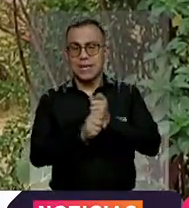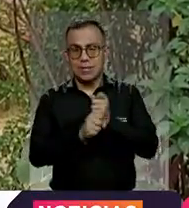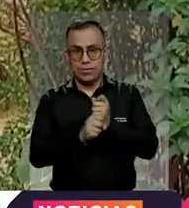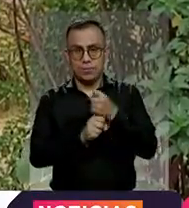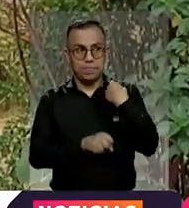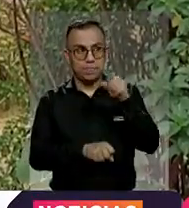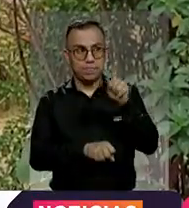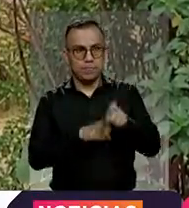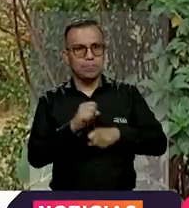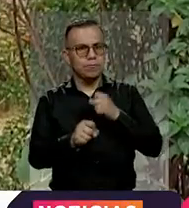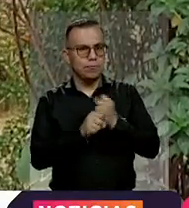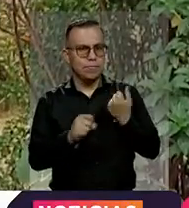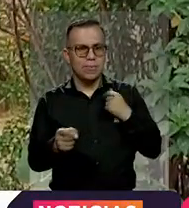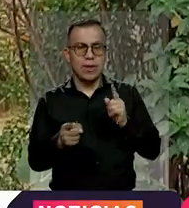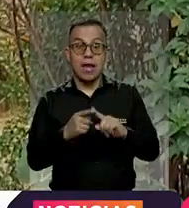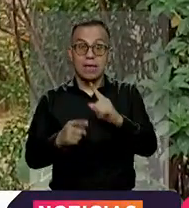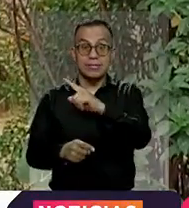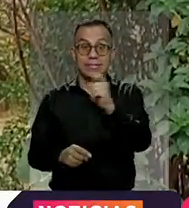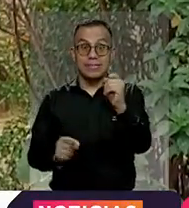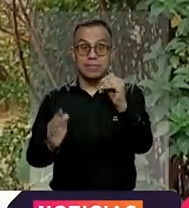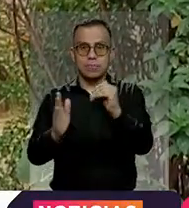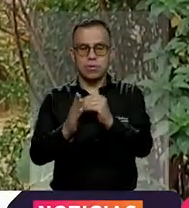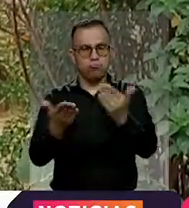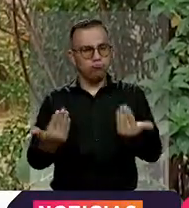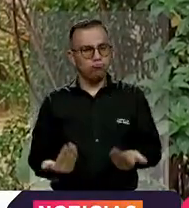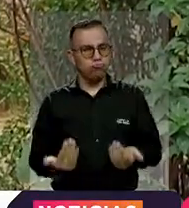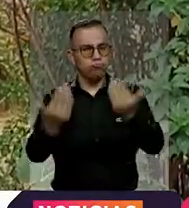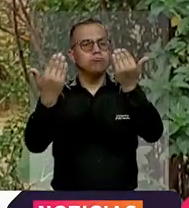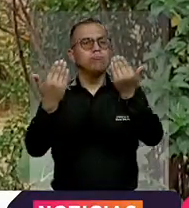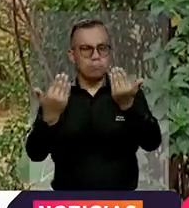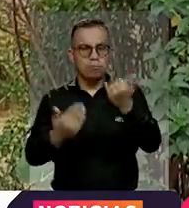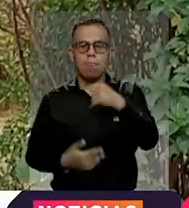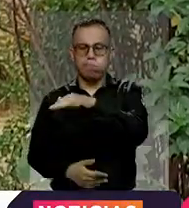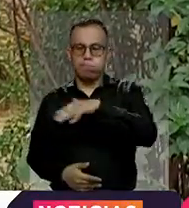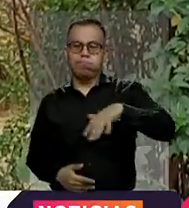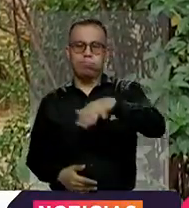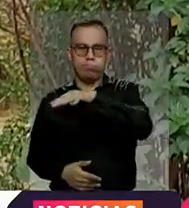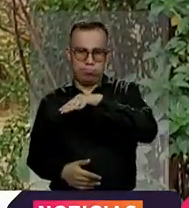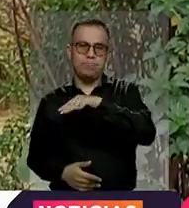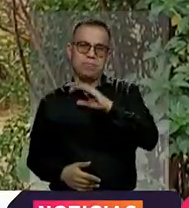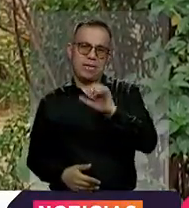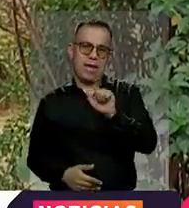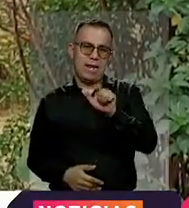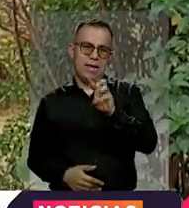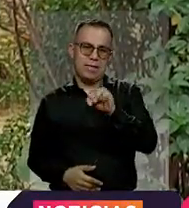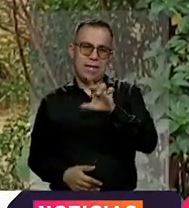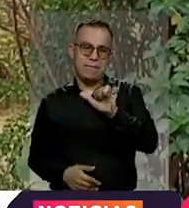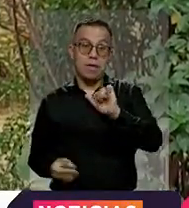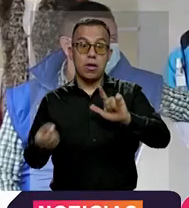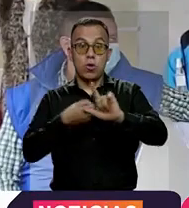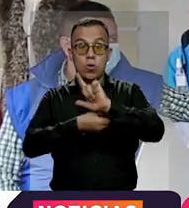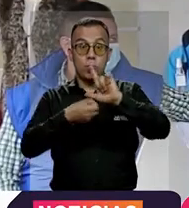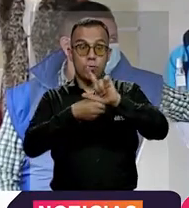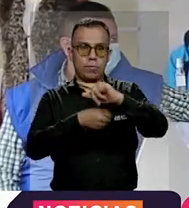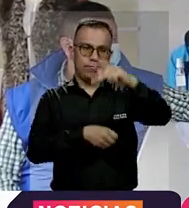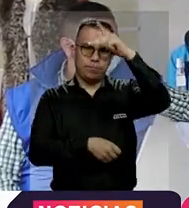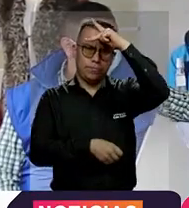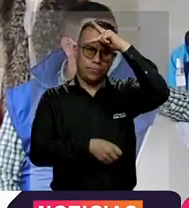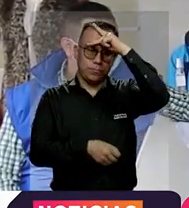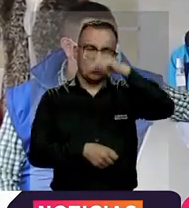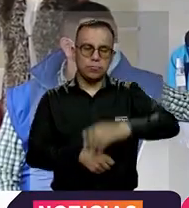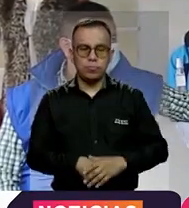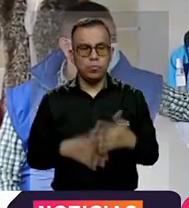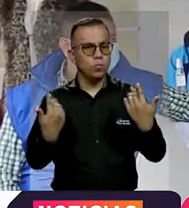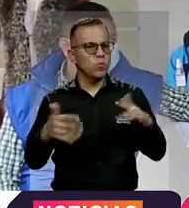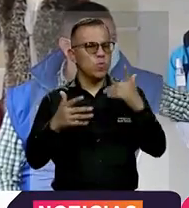beneficiará a 100 mil personas habitantes del sector de calanda jma localidad de kennedy el centro cuenta con una